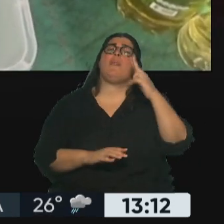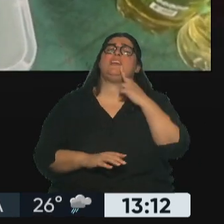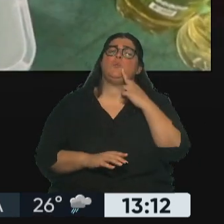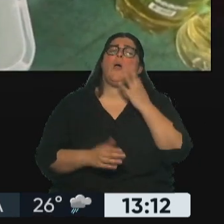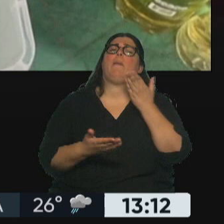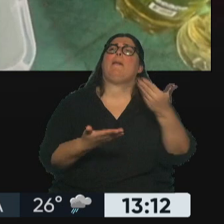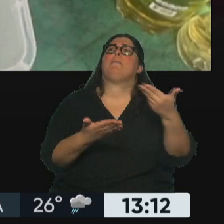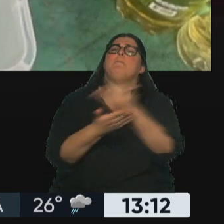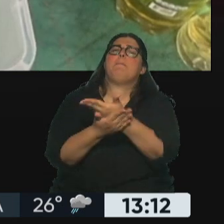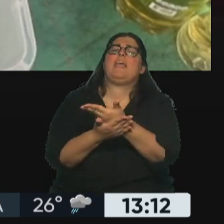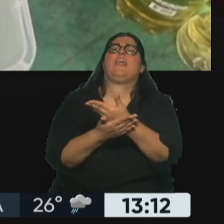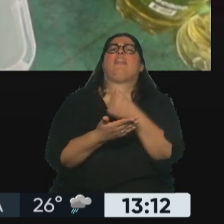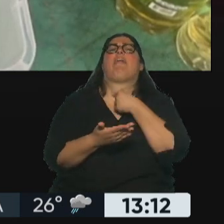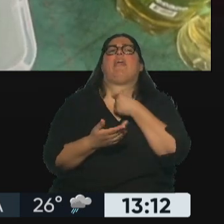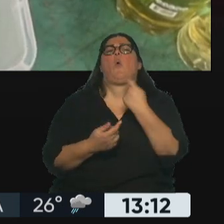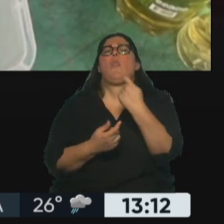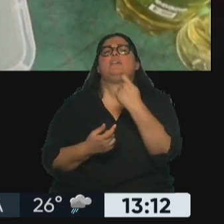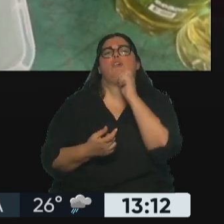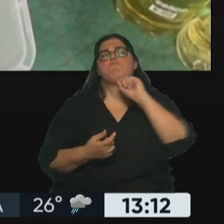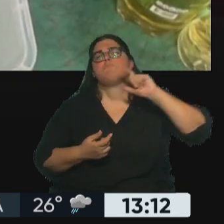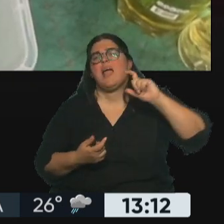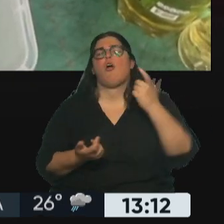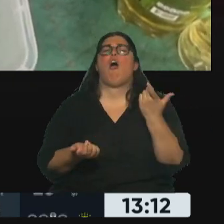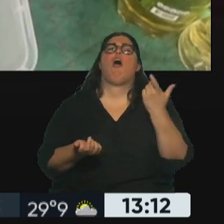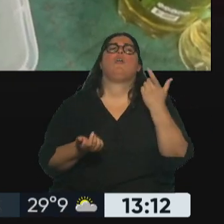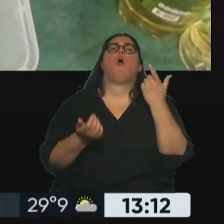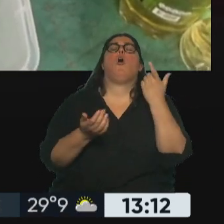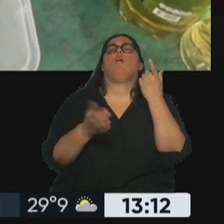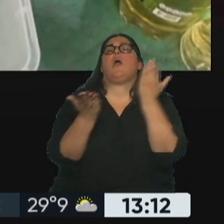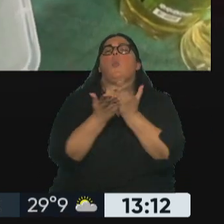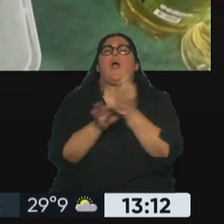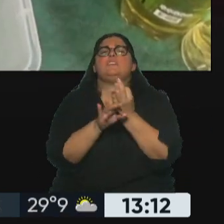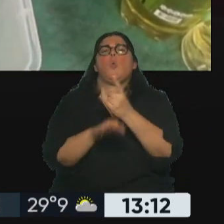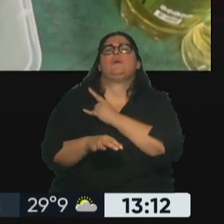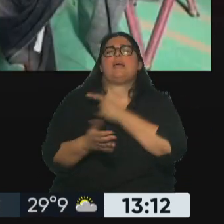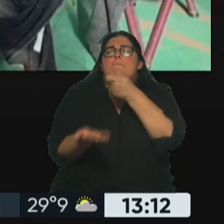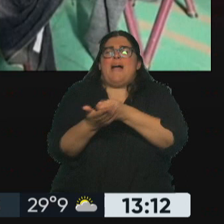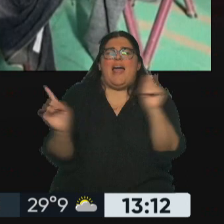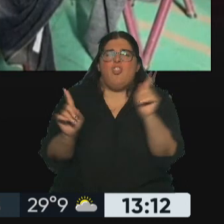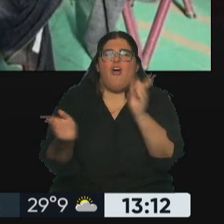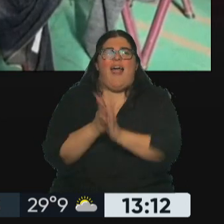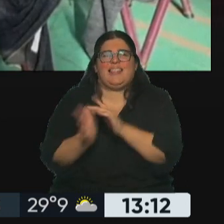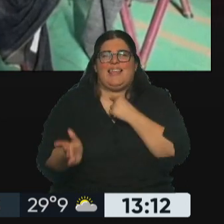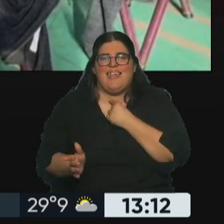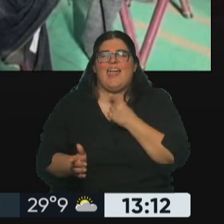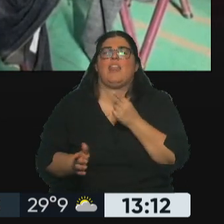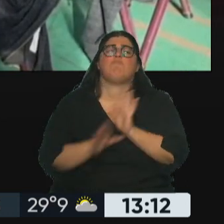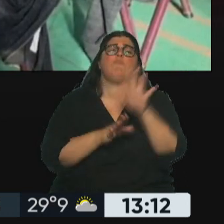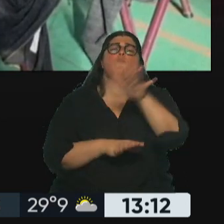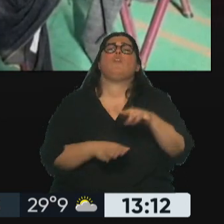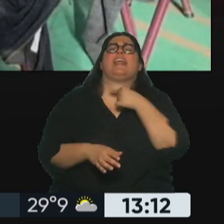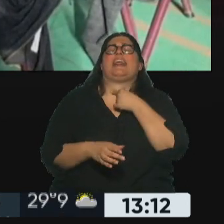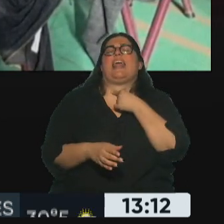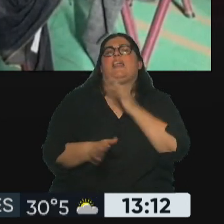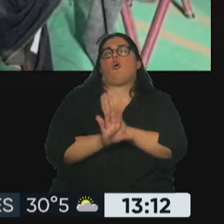o pedir no tener que pagar la universidad u otras cuestiones que pedían, sobre todo en salud, bueno, lo que quieren es una solución inmediata, ¿no? Y pasaron